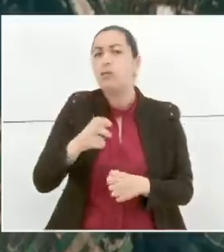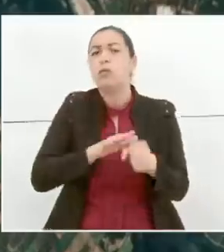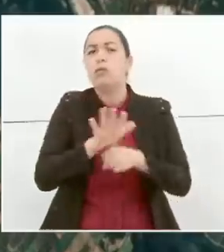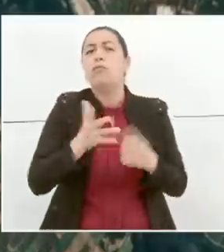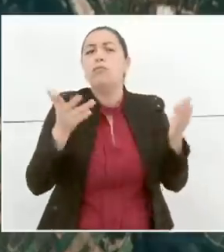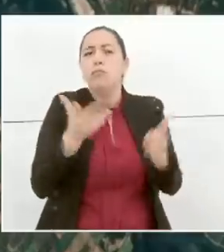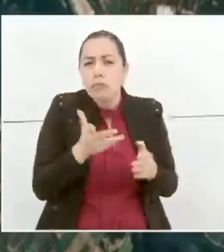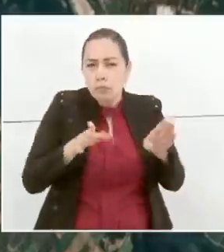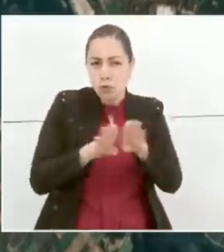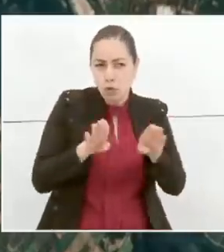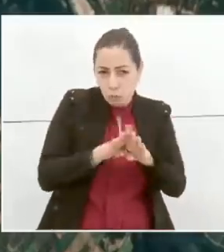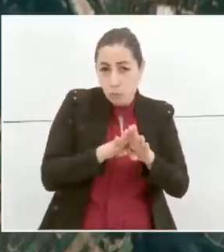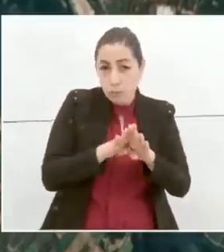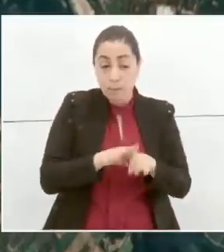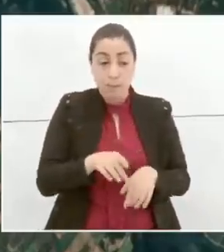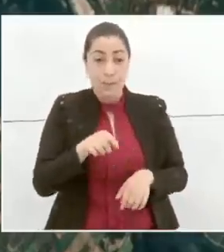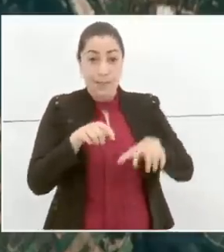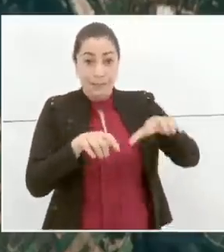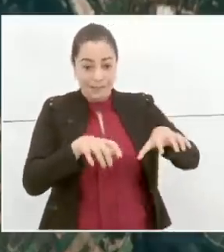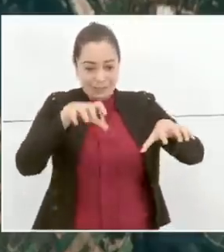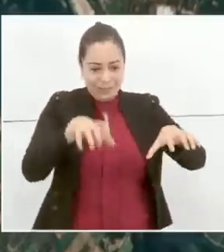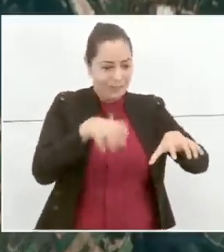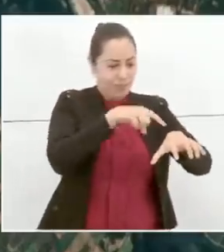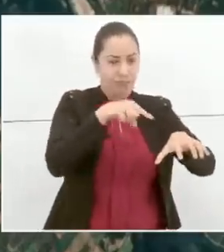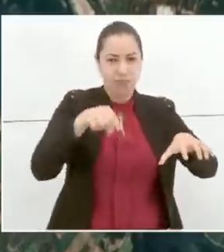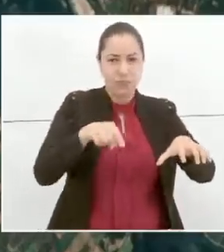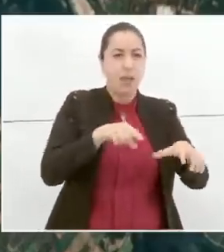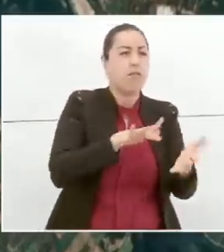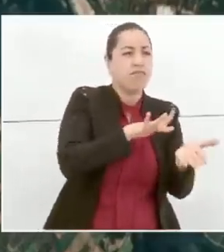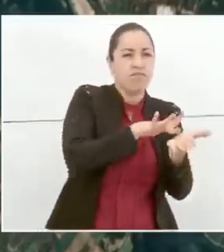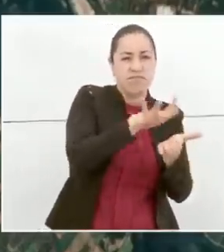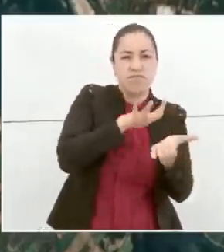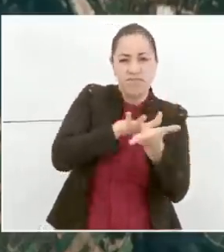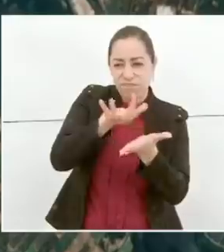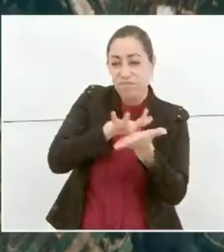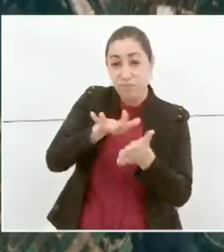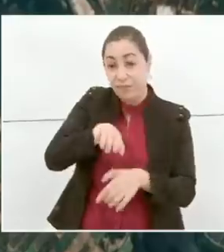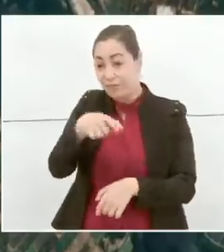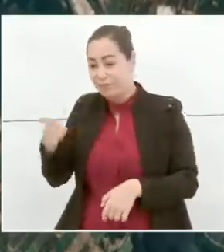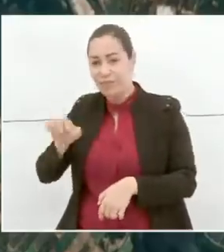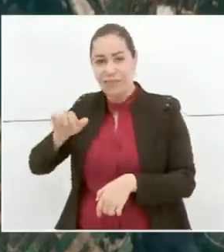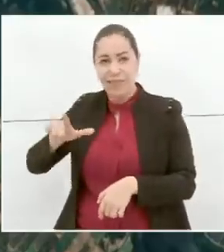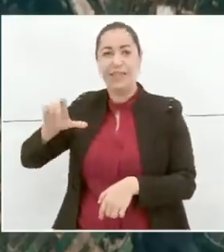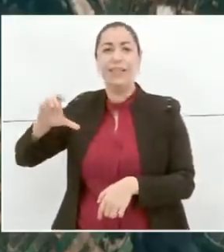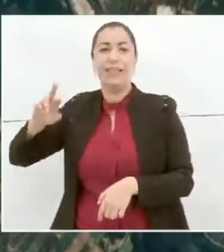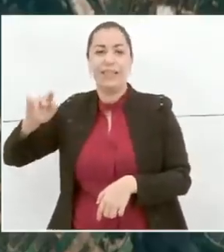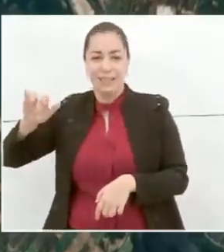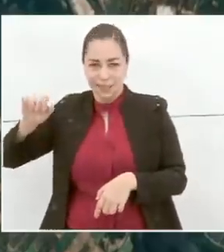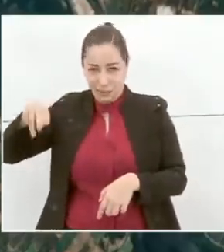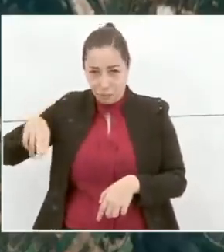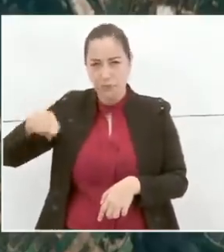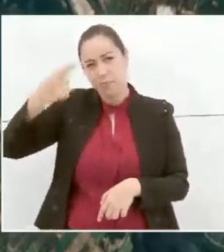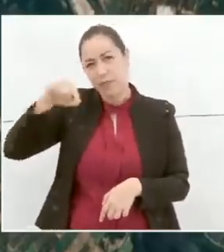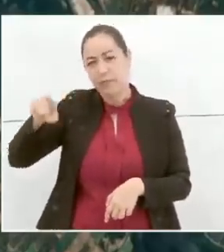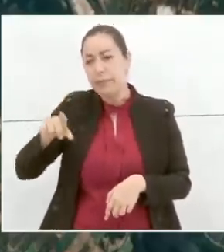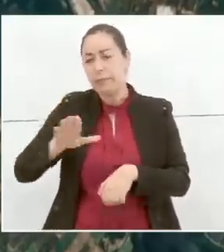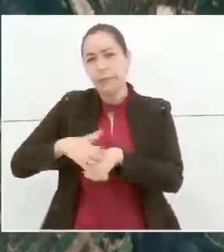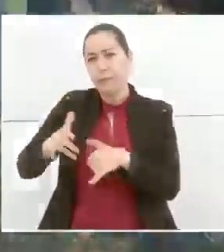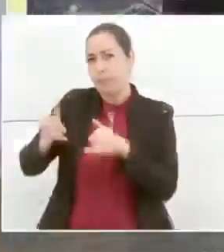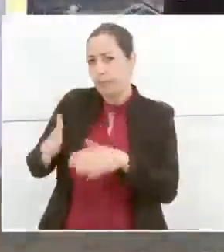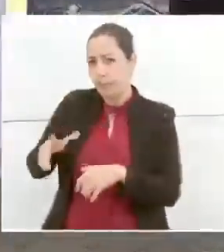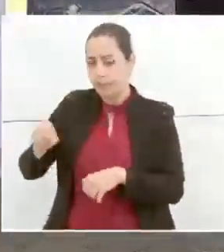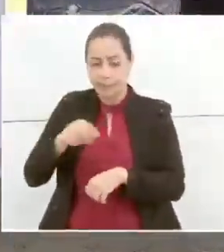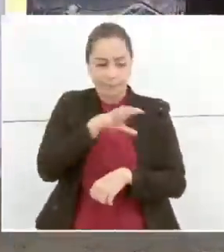dos plantas van a apoyar la planta del Crestón, para que no esté tan sobrecargada, que era lo que usted tenía en mente y lo que le